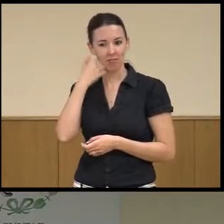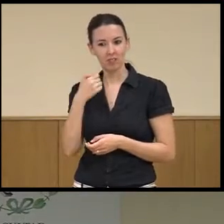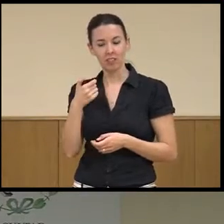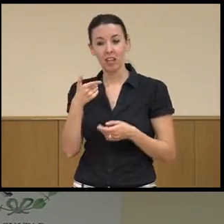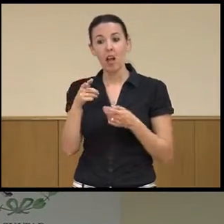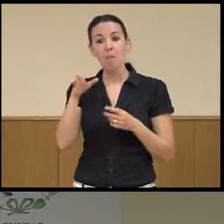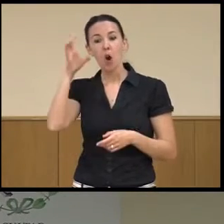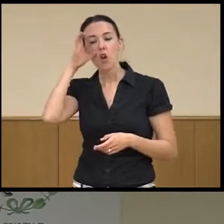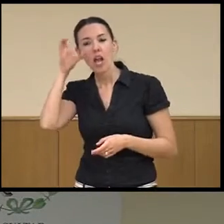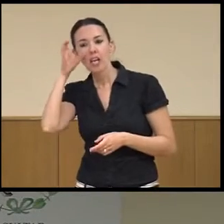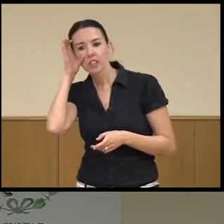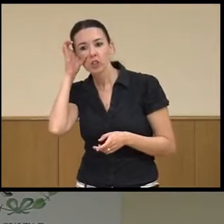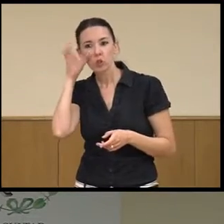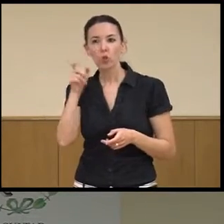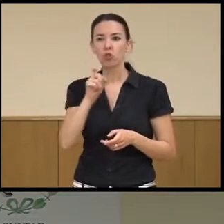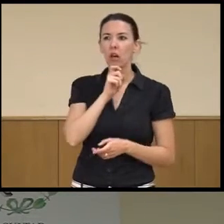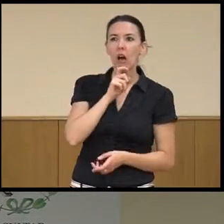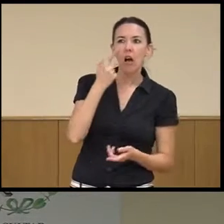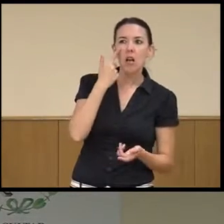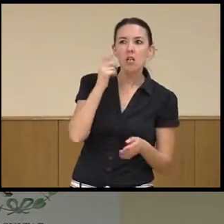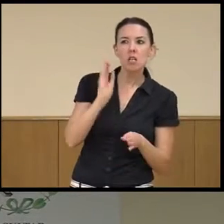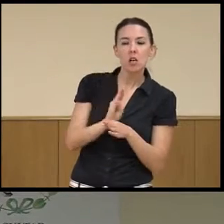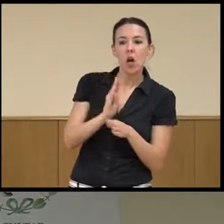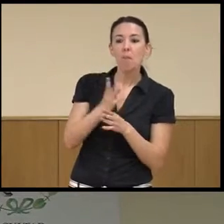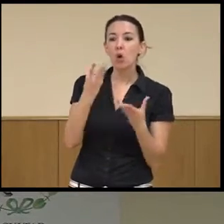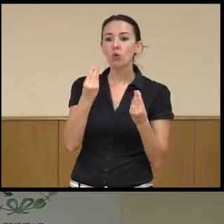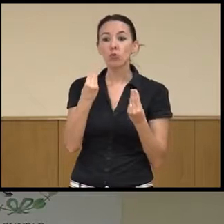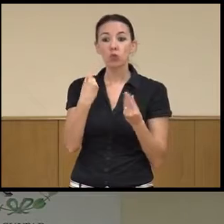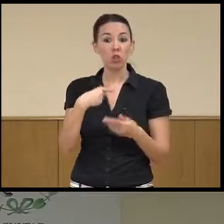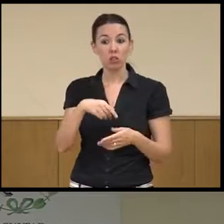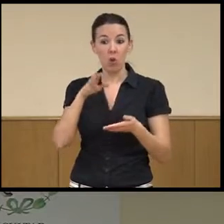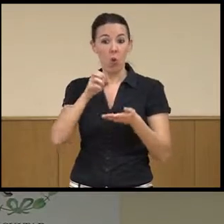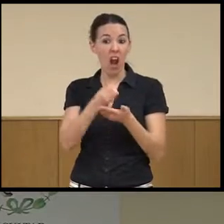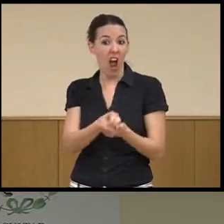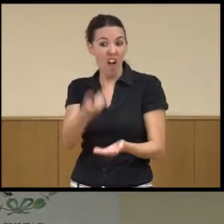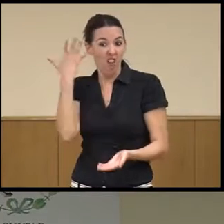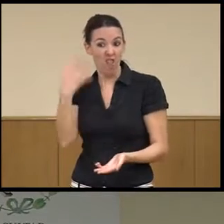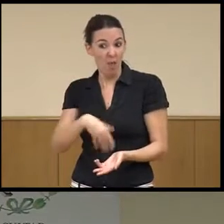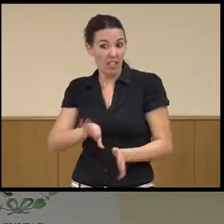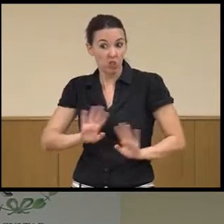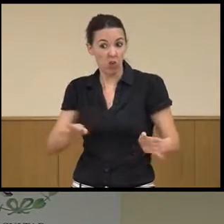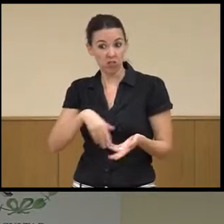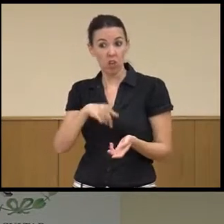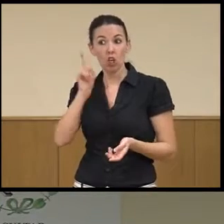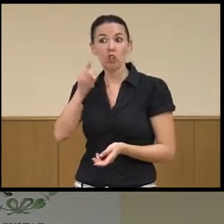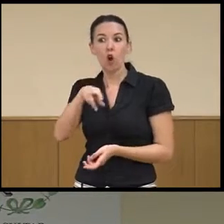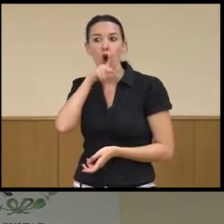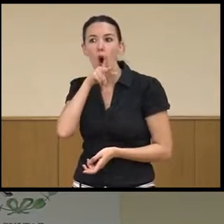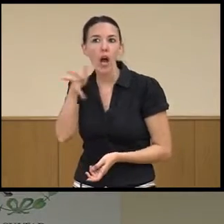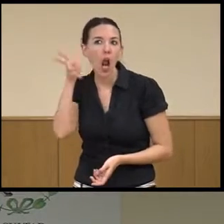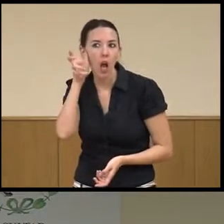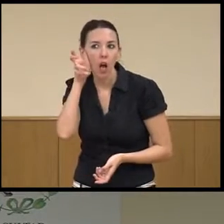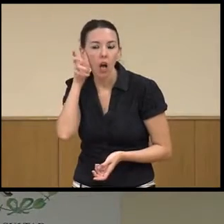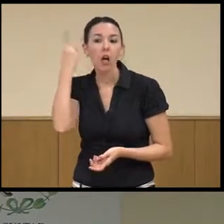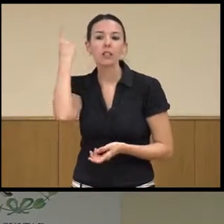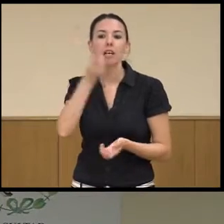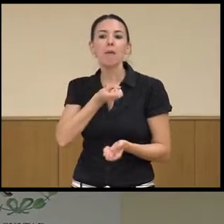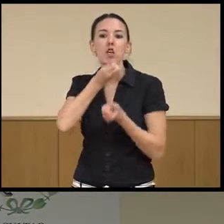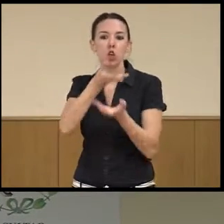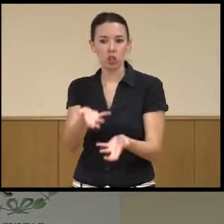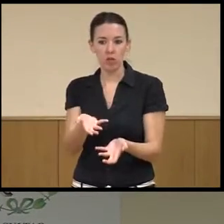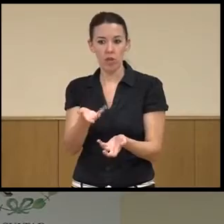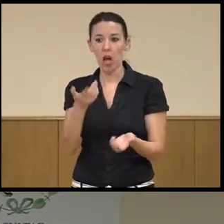que le escucha entre displicente y ávida, porque muchos de ellos analfabetos, solo mediante transmisión oral, accedían a las noticias.